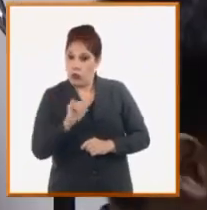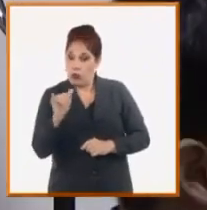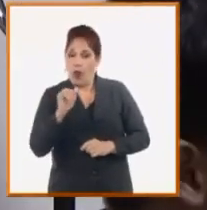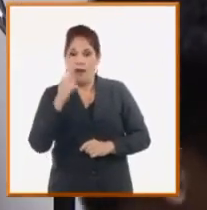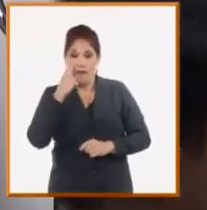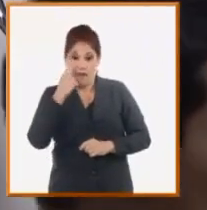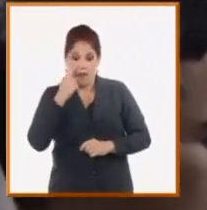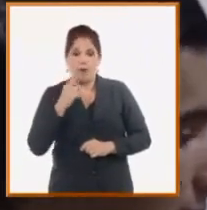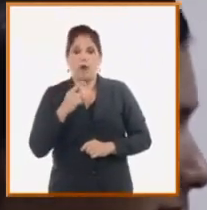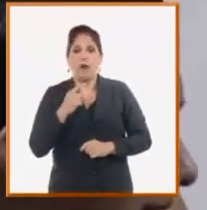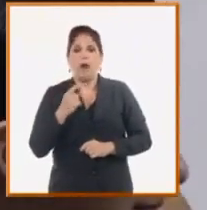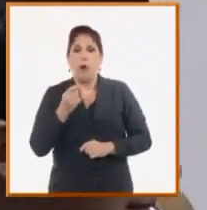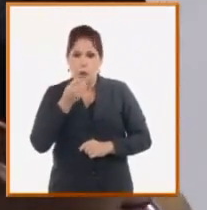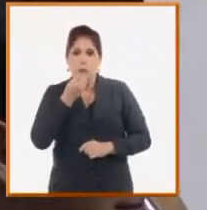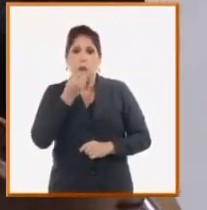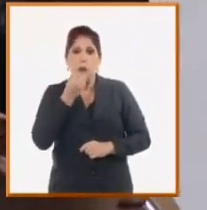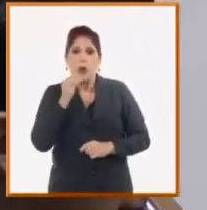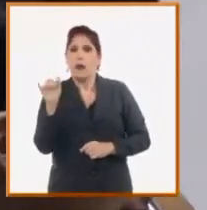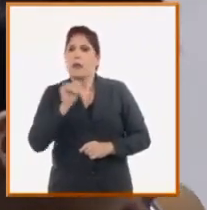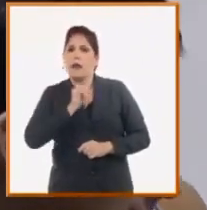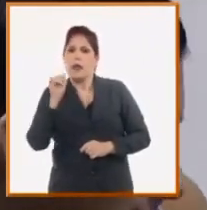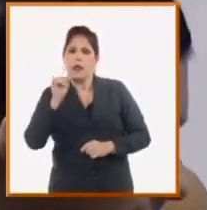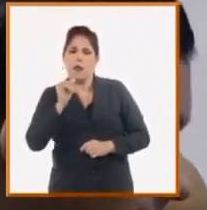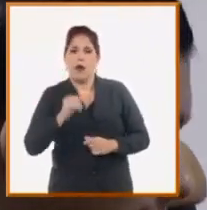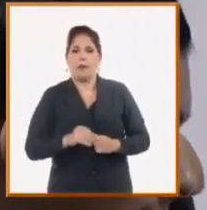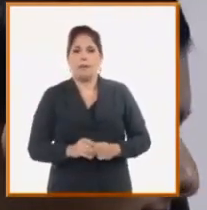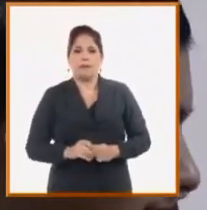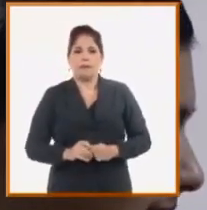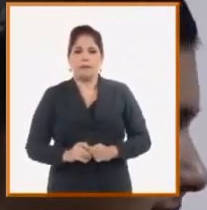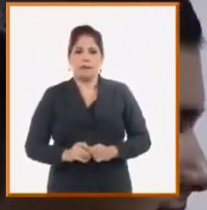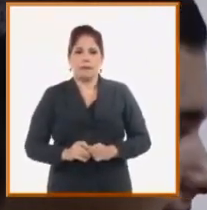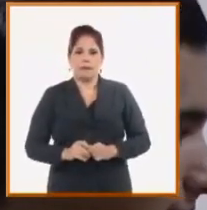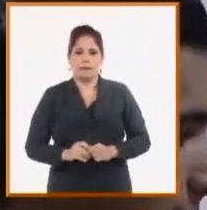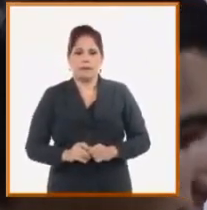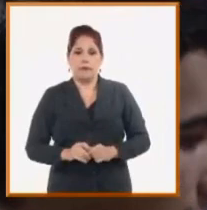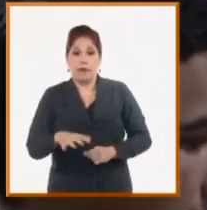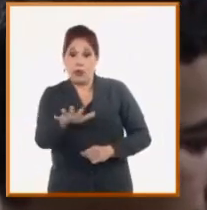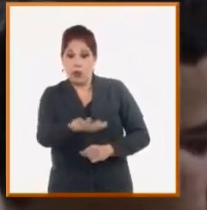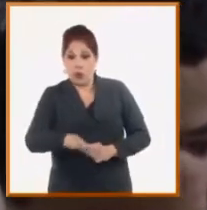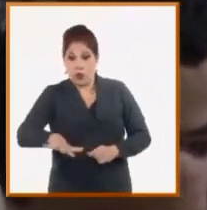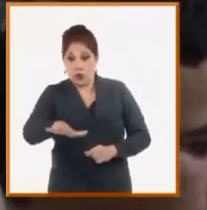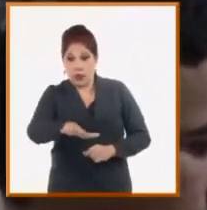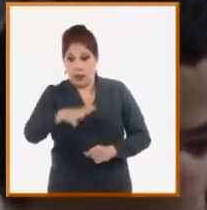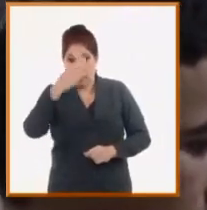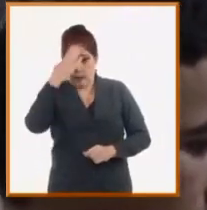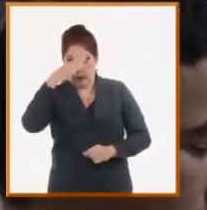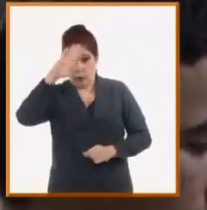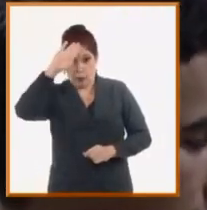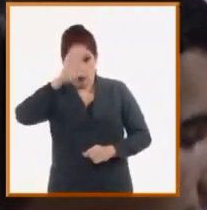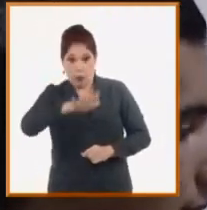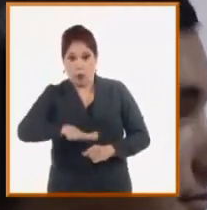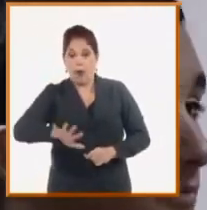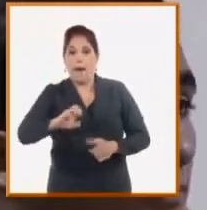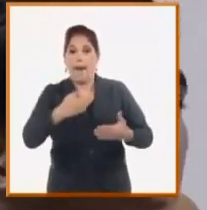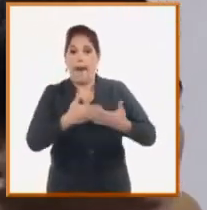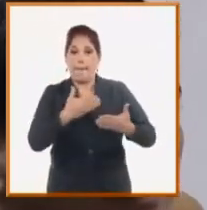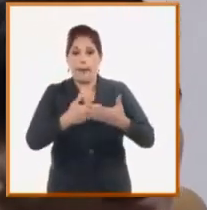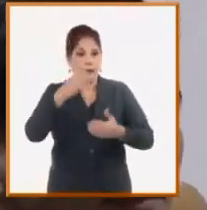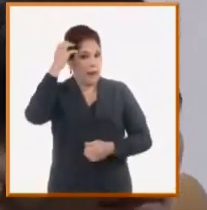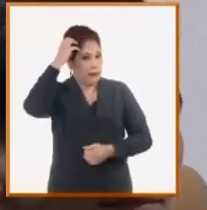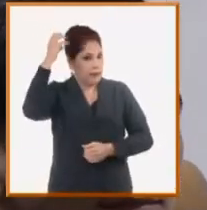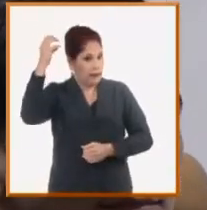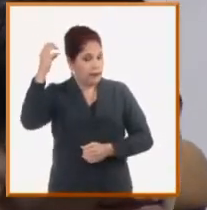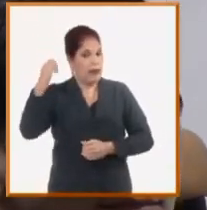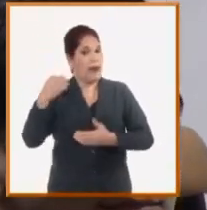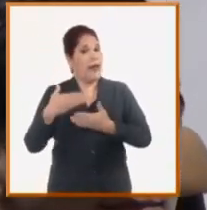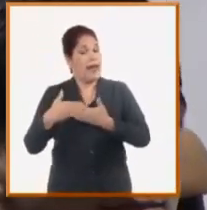concluir que existe la posibilidad de que coexistan en la sociedad cubana perfectamente las empresas estatales